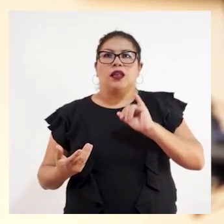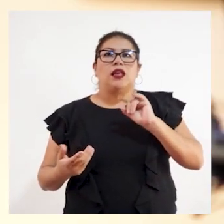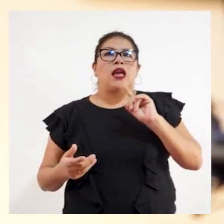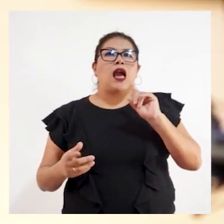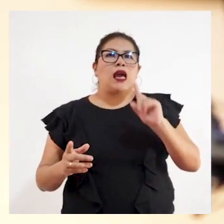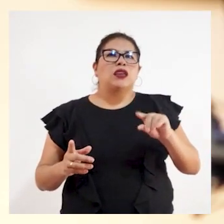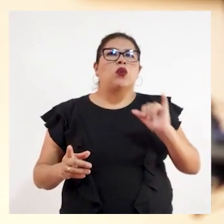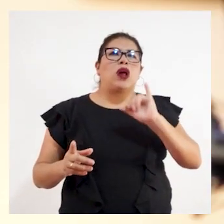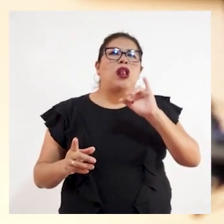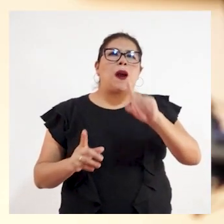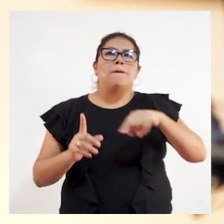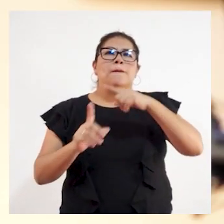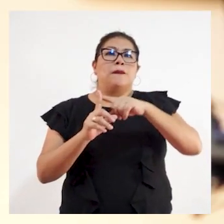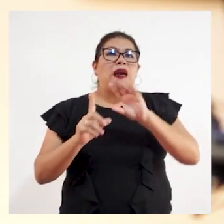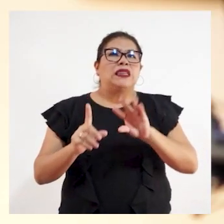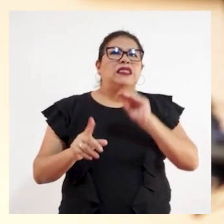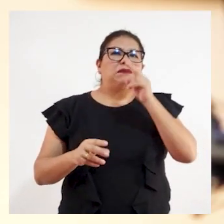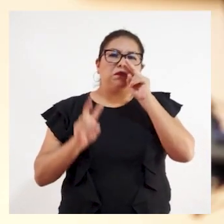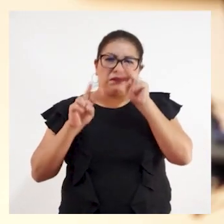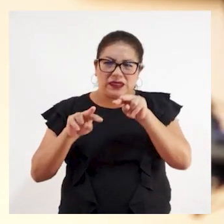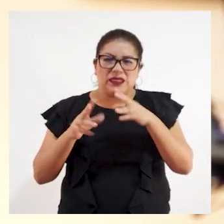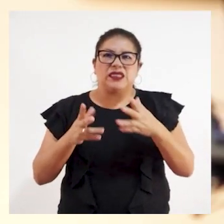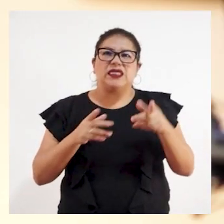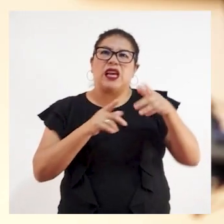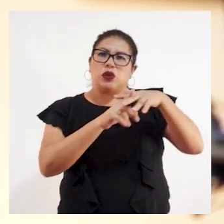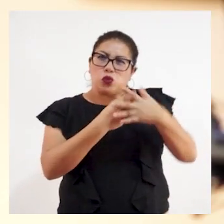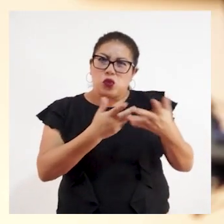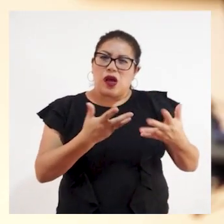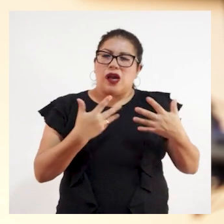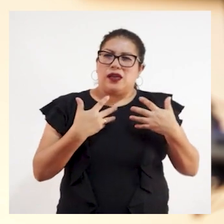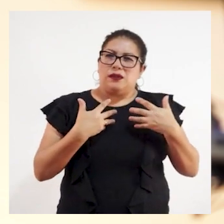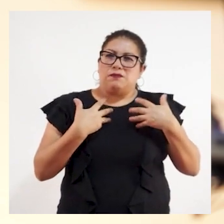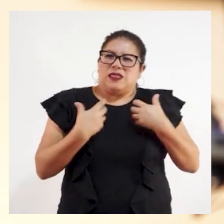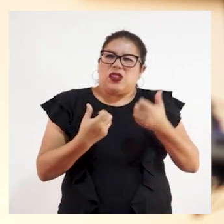este diagnóstico médico, esta situación de salud,